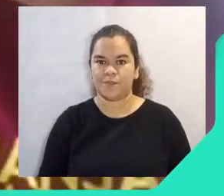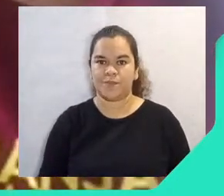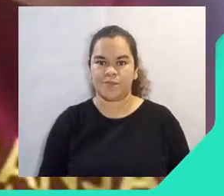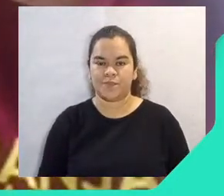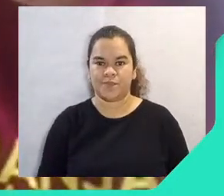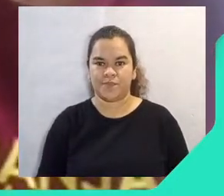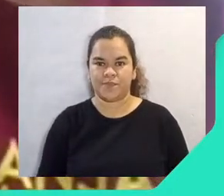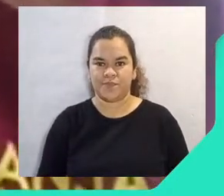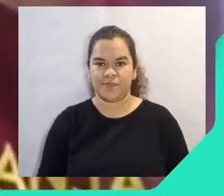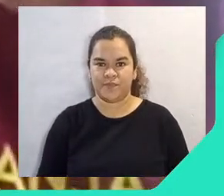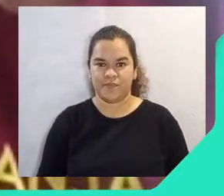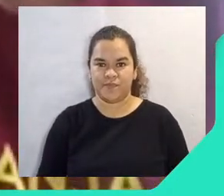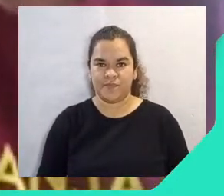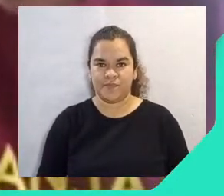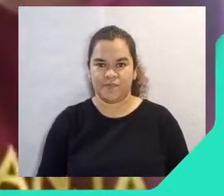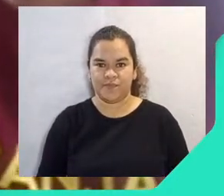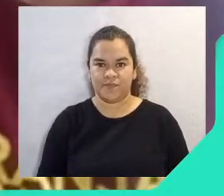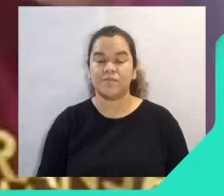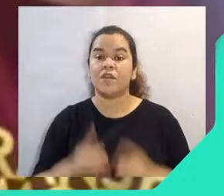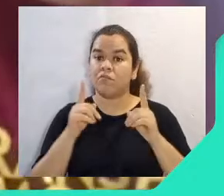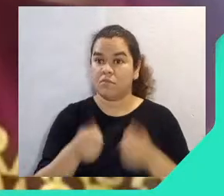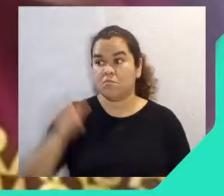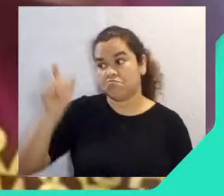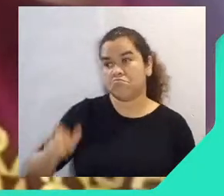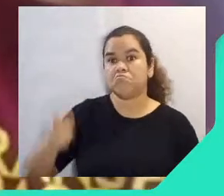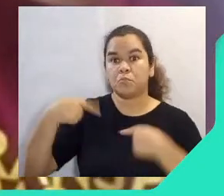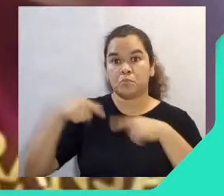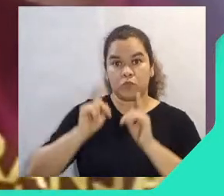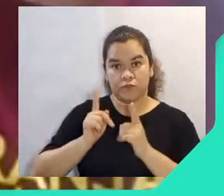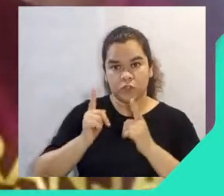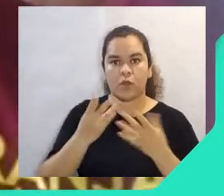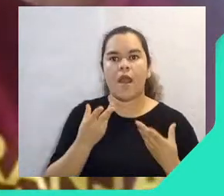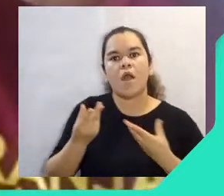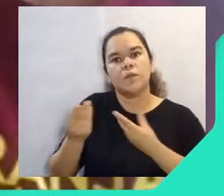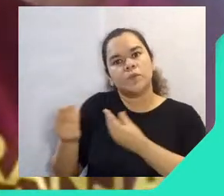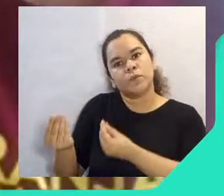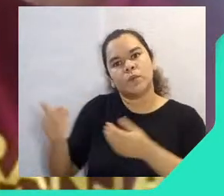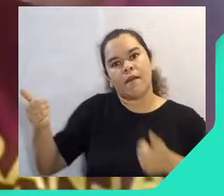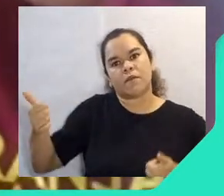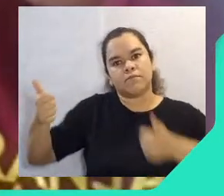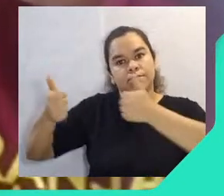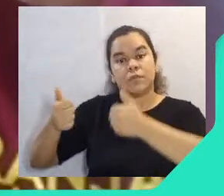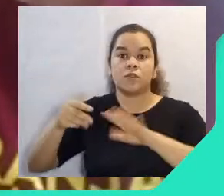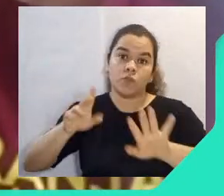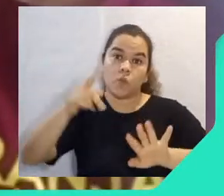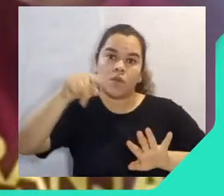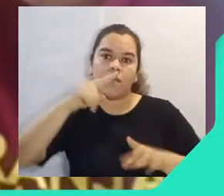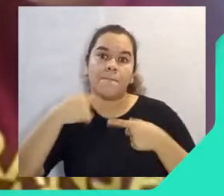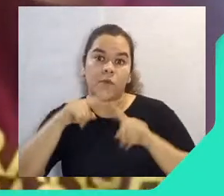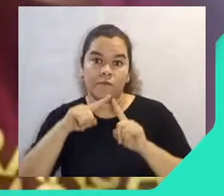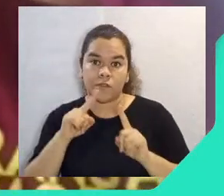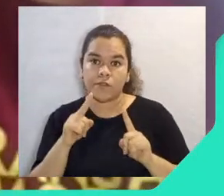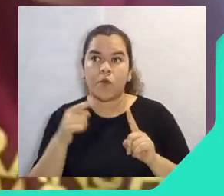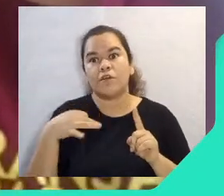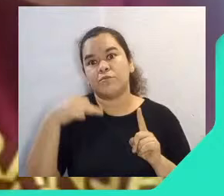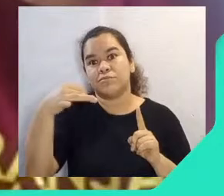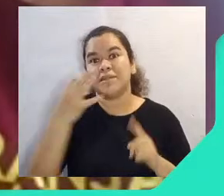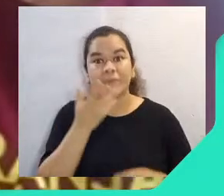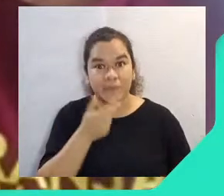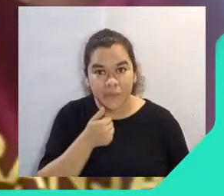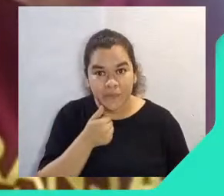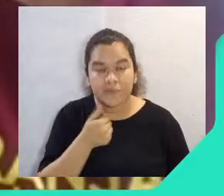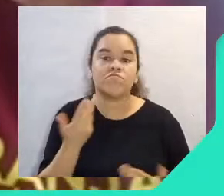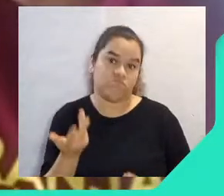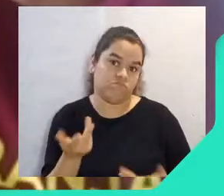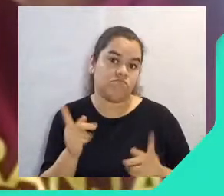también de ayudante de cátedra, ¿sí? Por ahí les interesa el ambiente de docencia, ¿sí? Pueden realizar también,